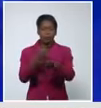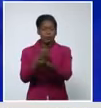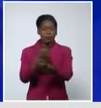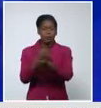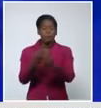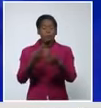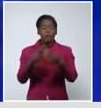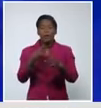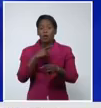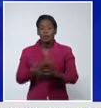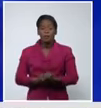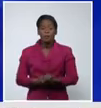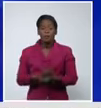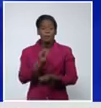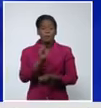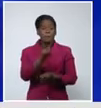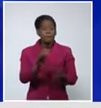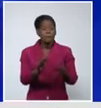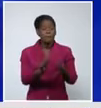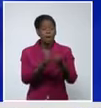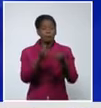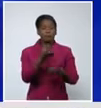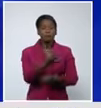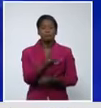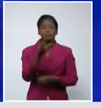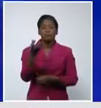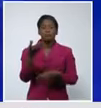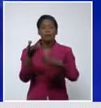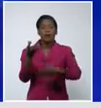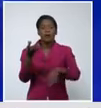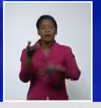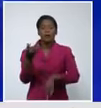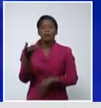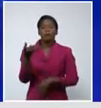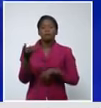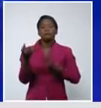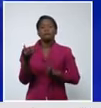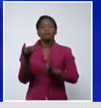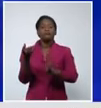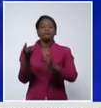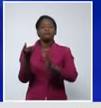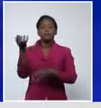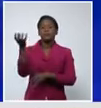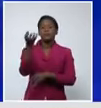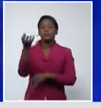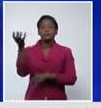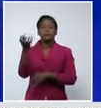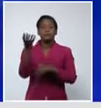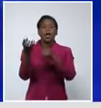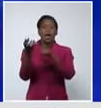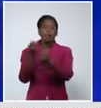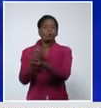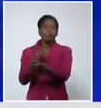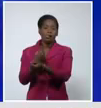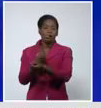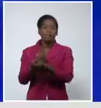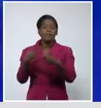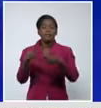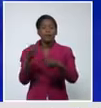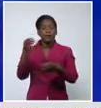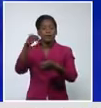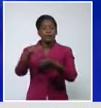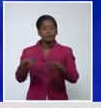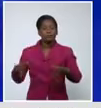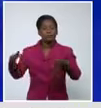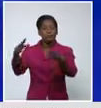si yo que estoy despachando, casi me soplo la nariz y sigo, si el que viene tampoco tiene las manos